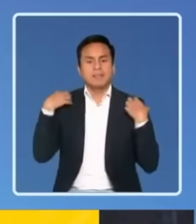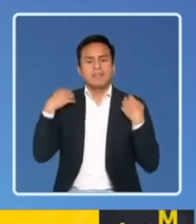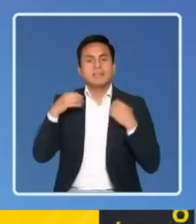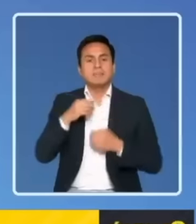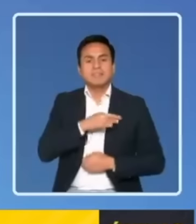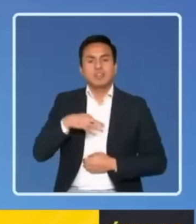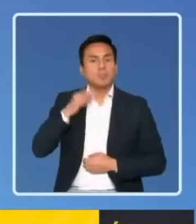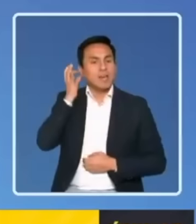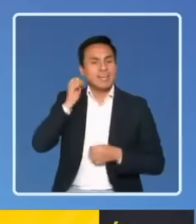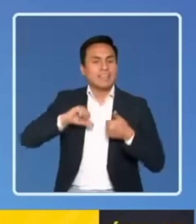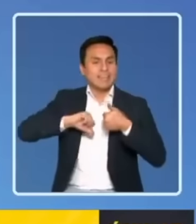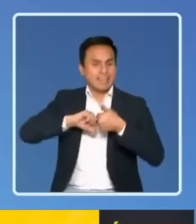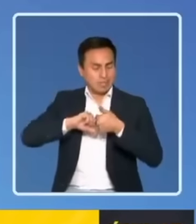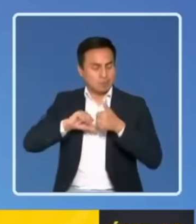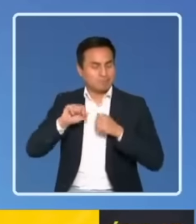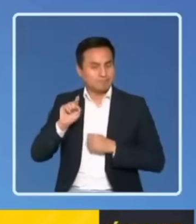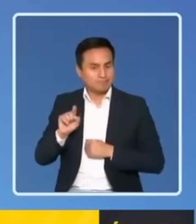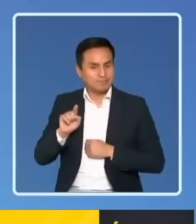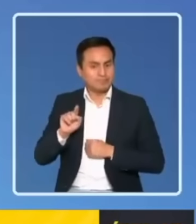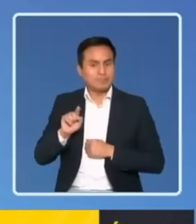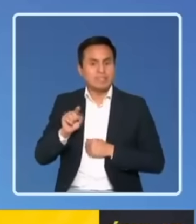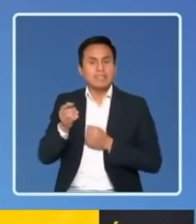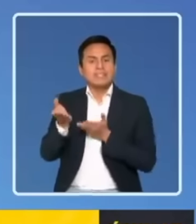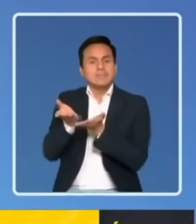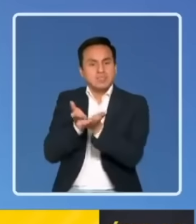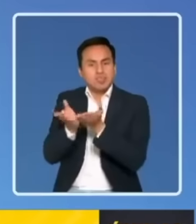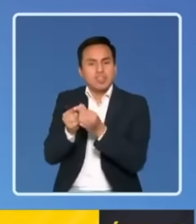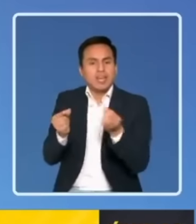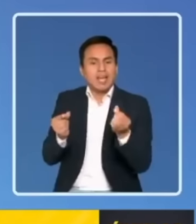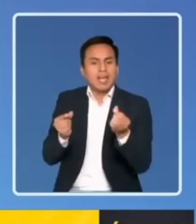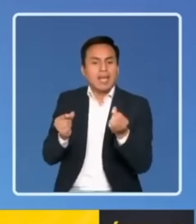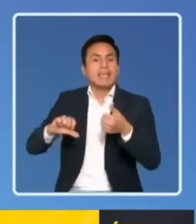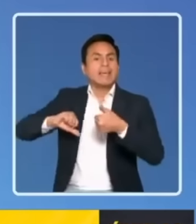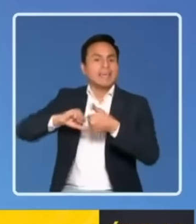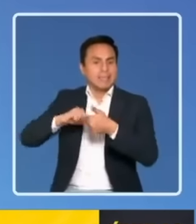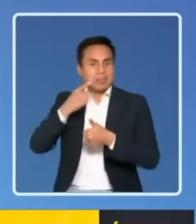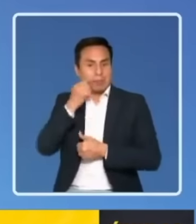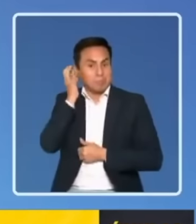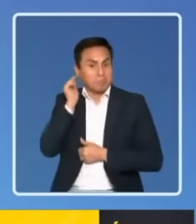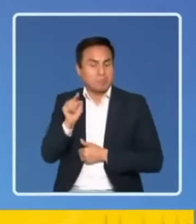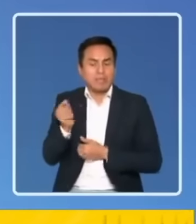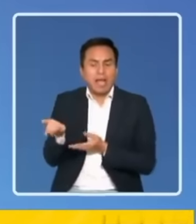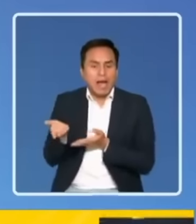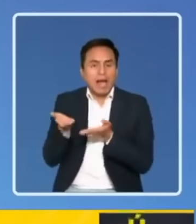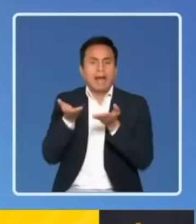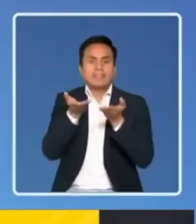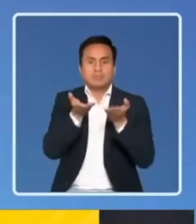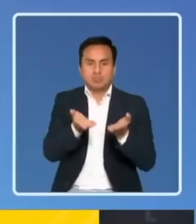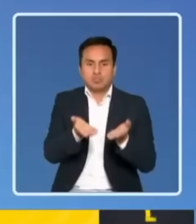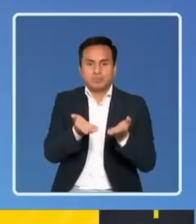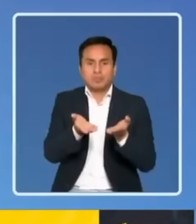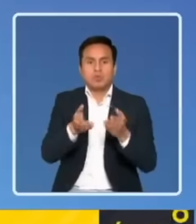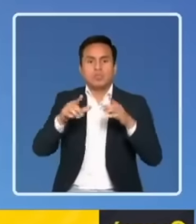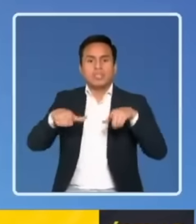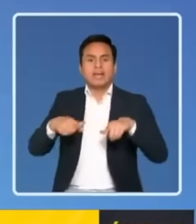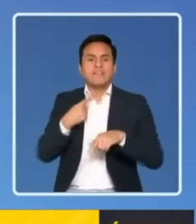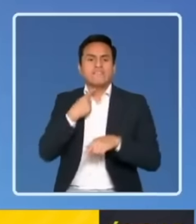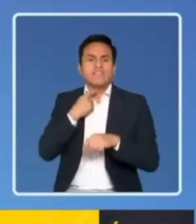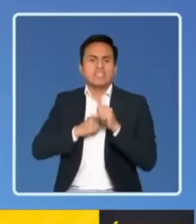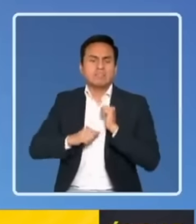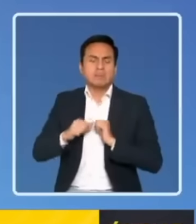la Mujer y Equidad de Género, a través del Servicio Nacional de la Mujer y Equidad de Género, ponerse a disposición de la unidad de víctimas